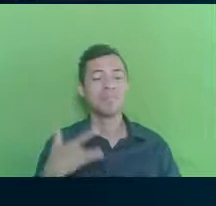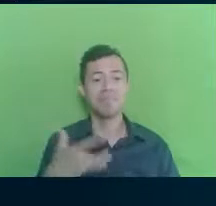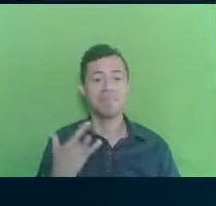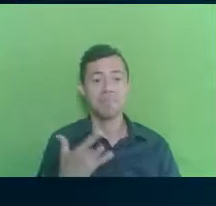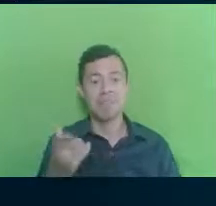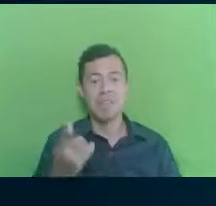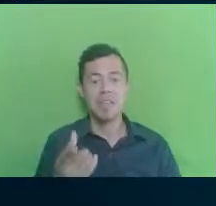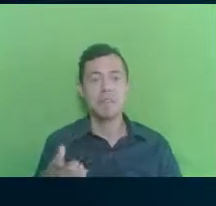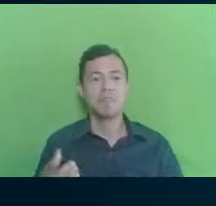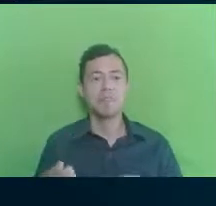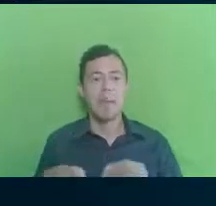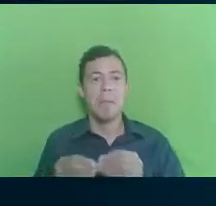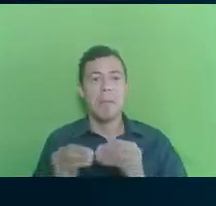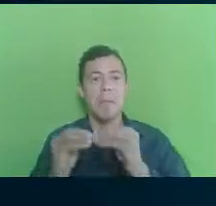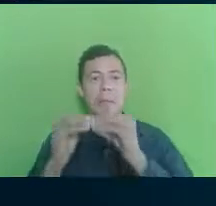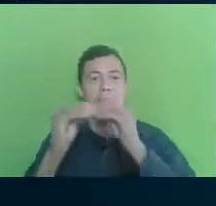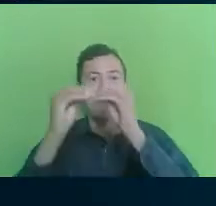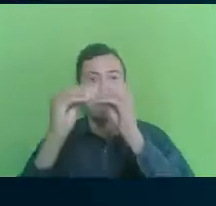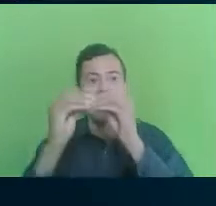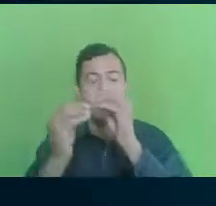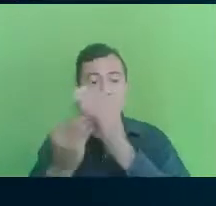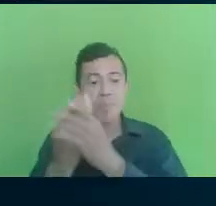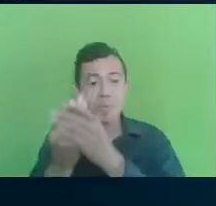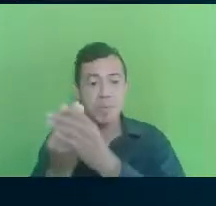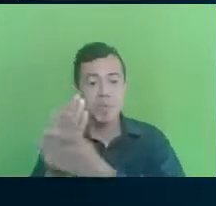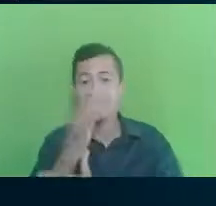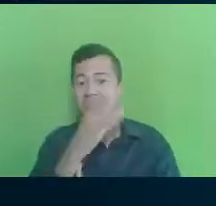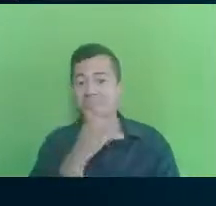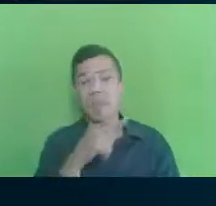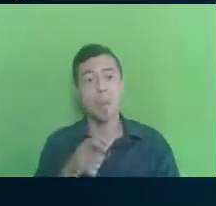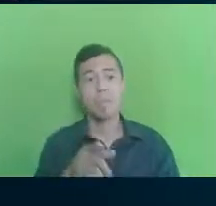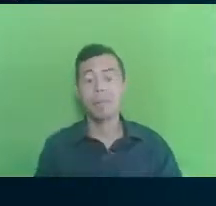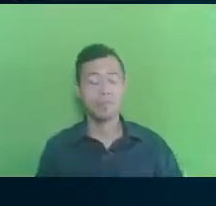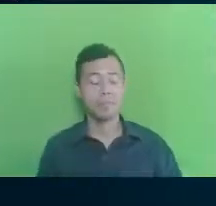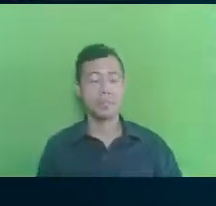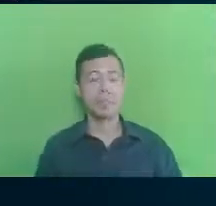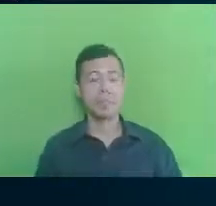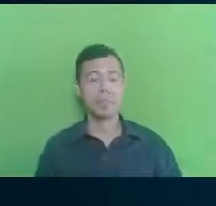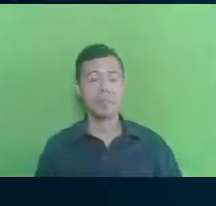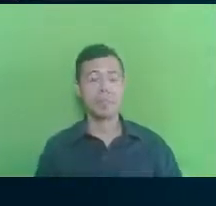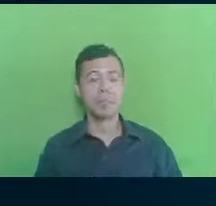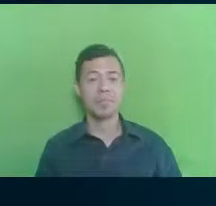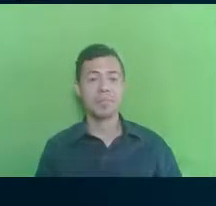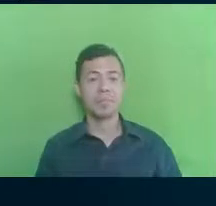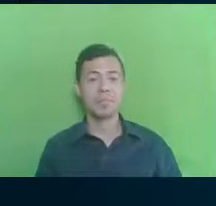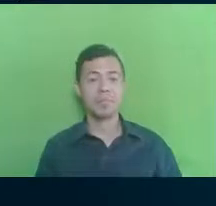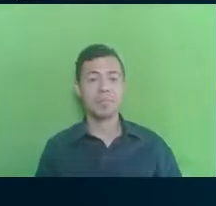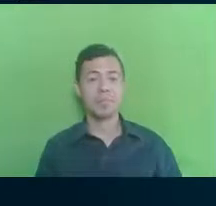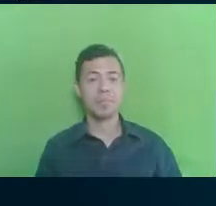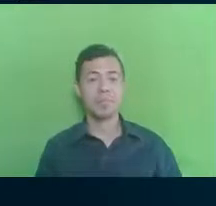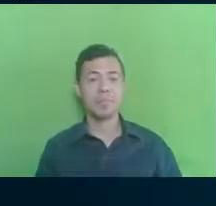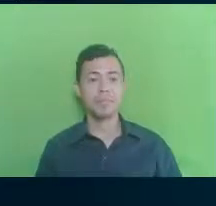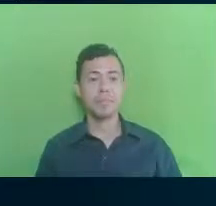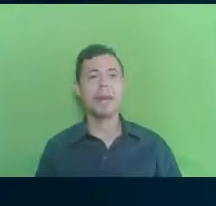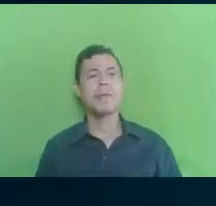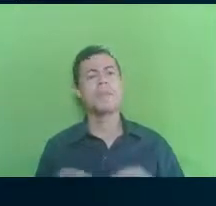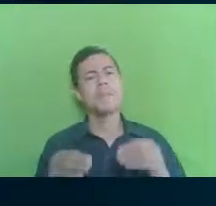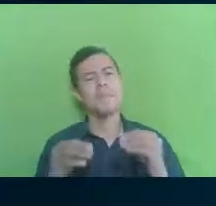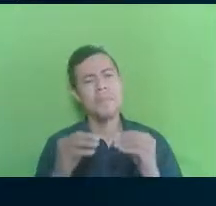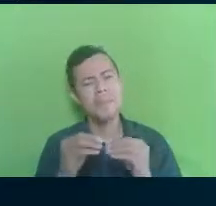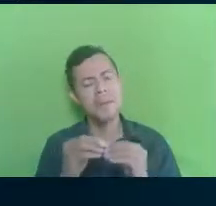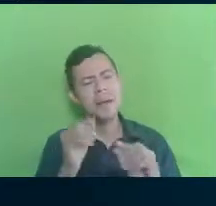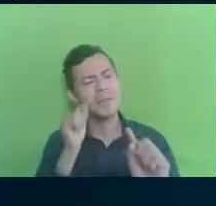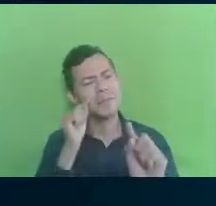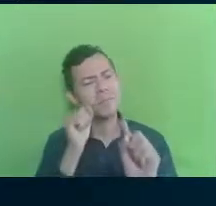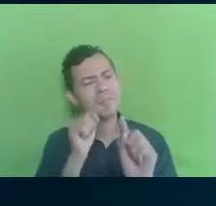productivos. Y la gran complejidad ahí es evidentemente el que tiene que darse un enfoque hacia el